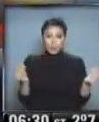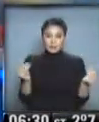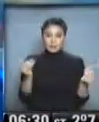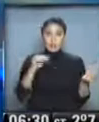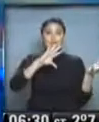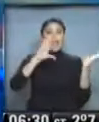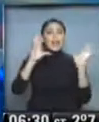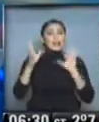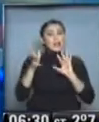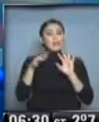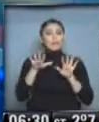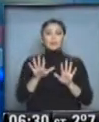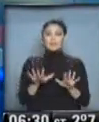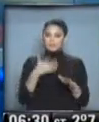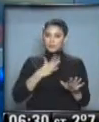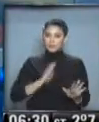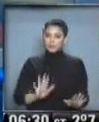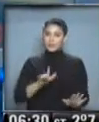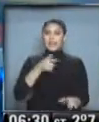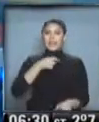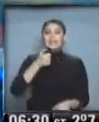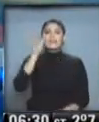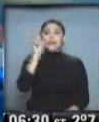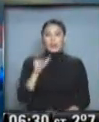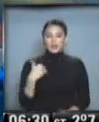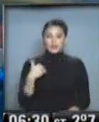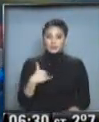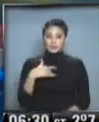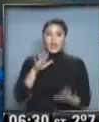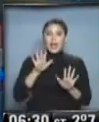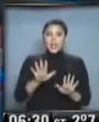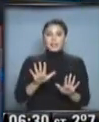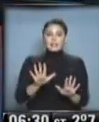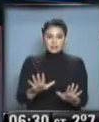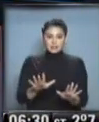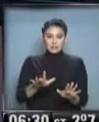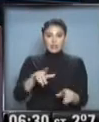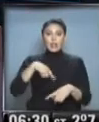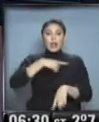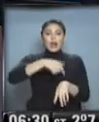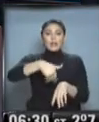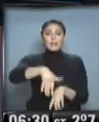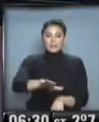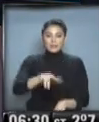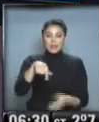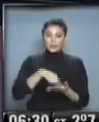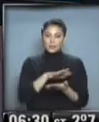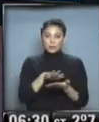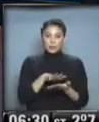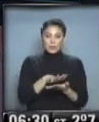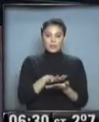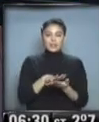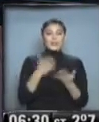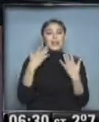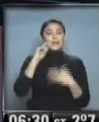condiciones meteorológicas están muy estables prácticamente en todo el país. Y así se va a mantener las próximas horas aquí en la ciudad de Buenos Aires, el